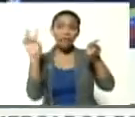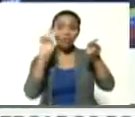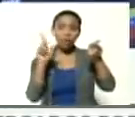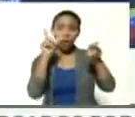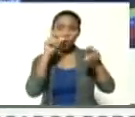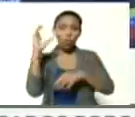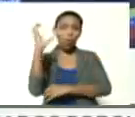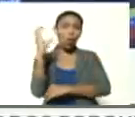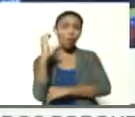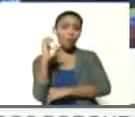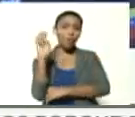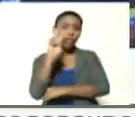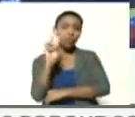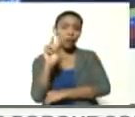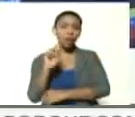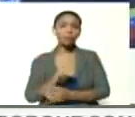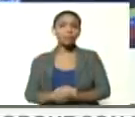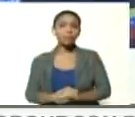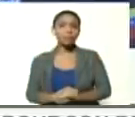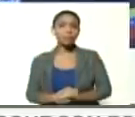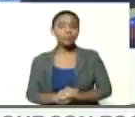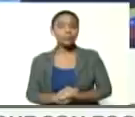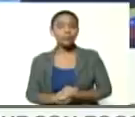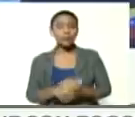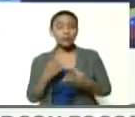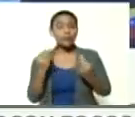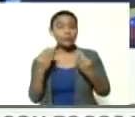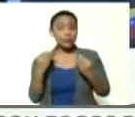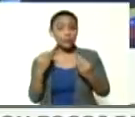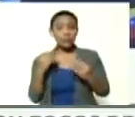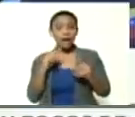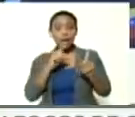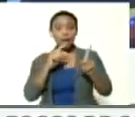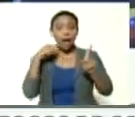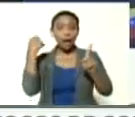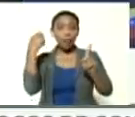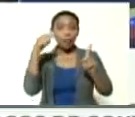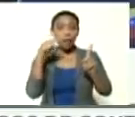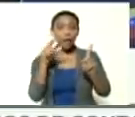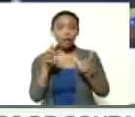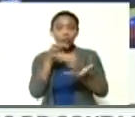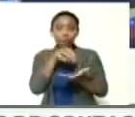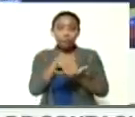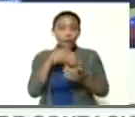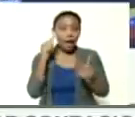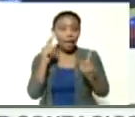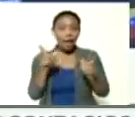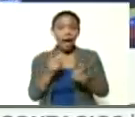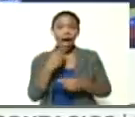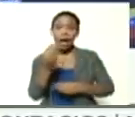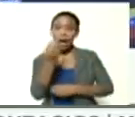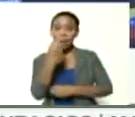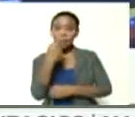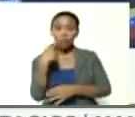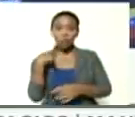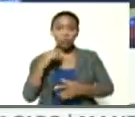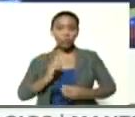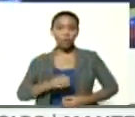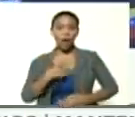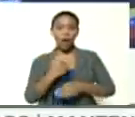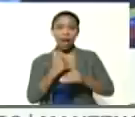colombianos, colombo-venezolanos. Tanto la ciudad de Arauquita se ha alimentado fundamentalmente